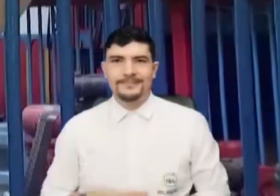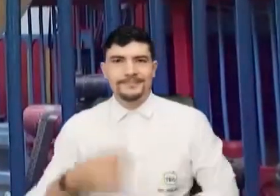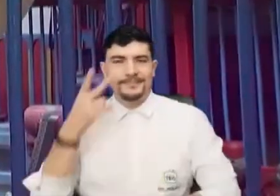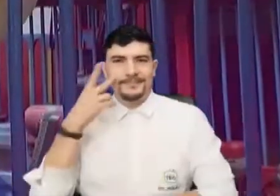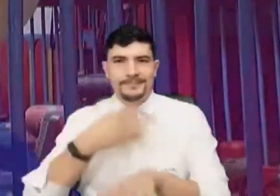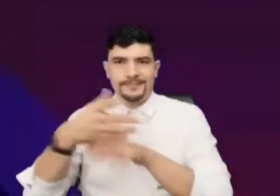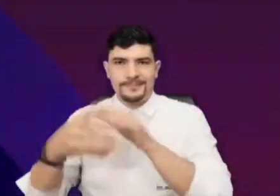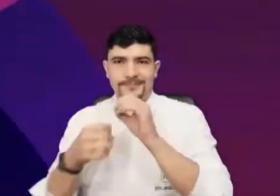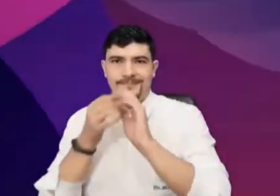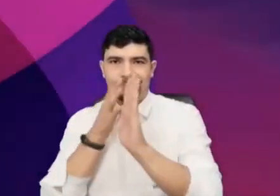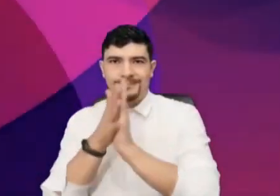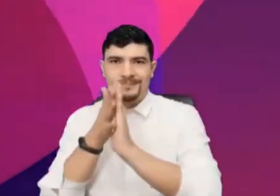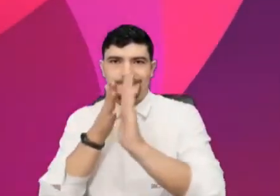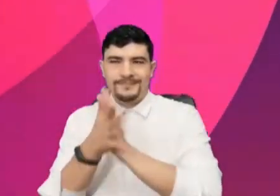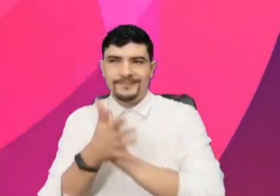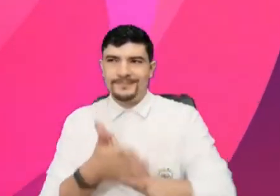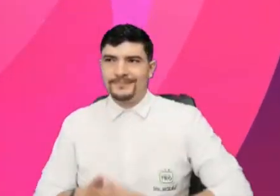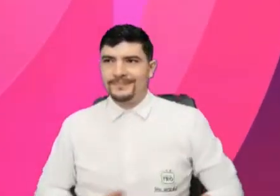informativa